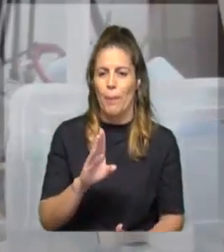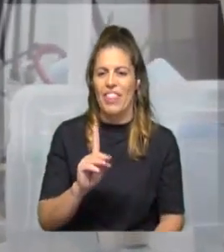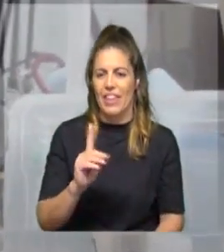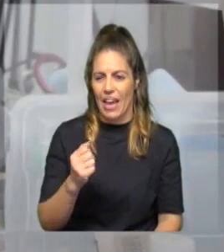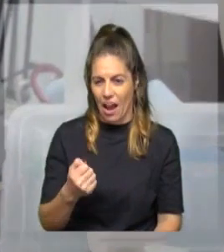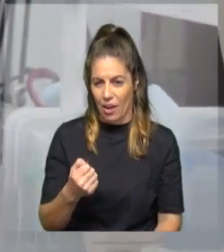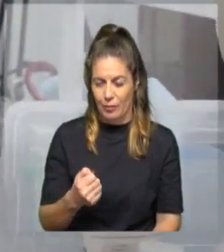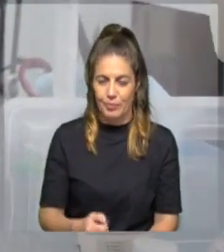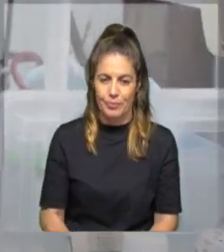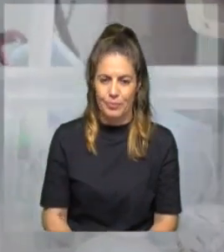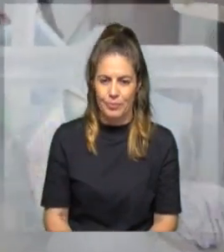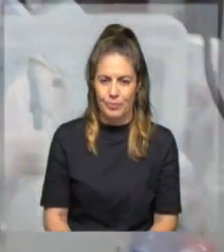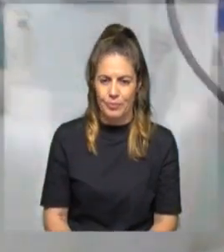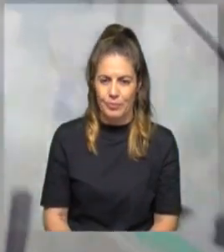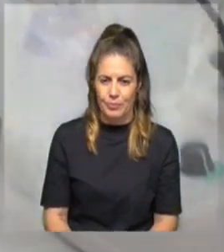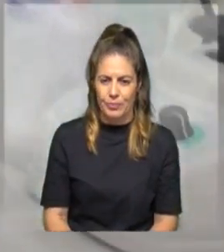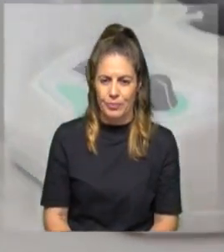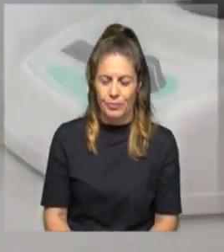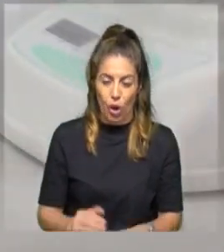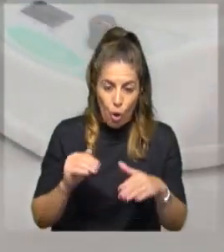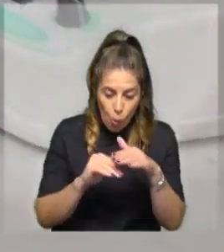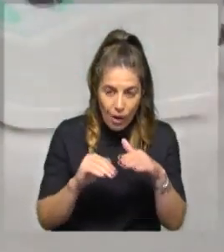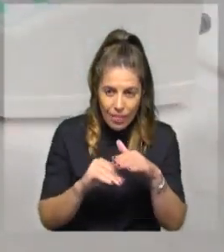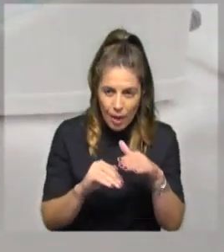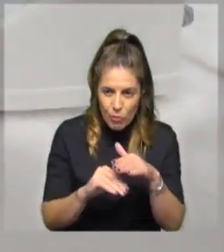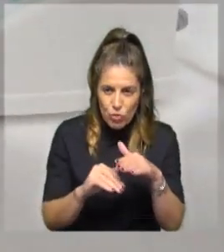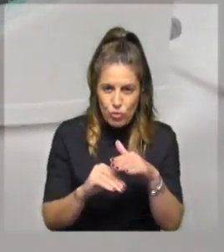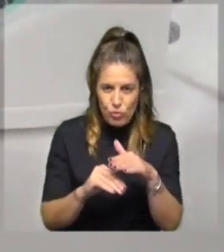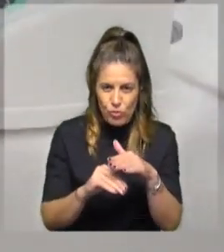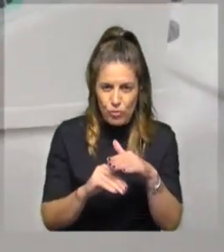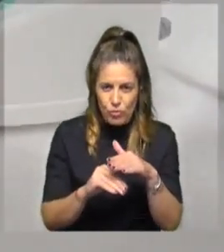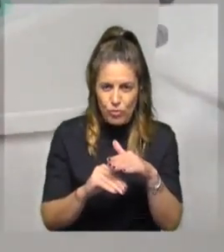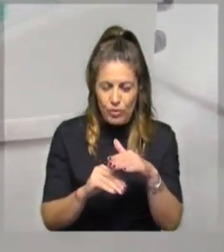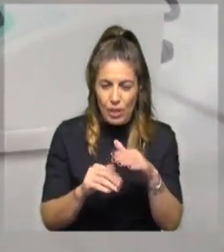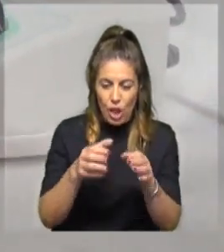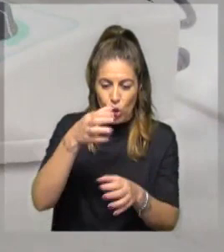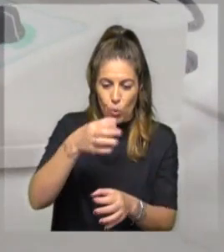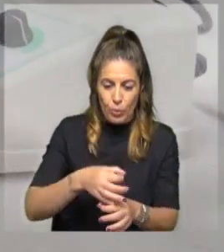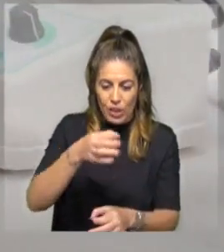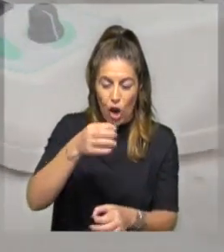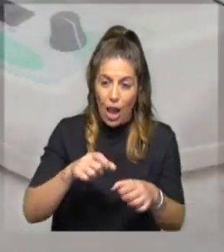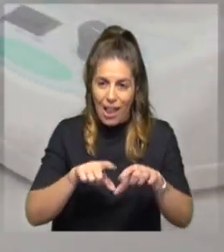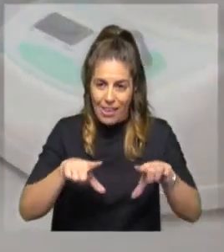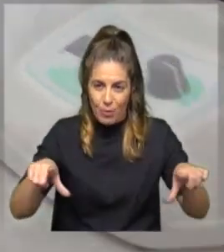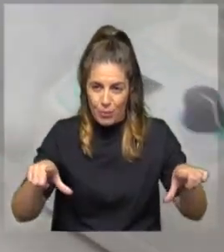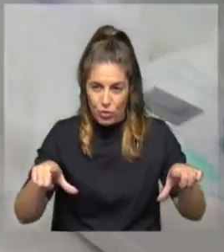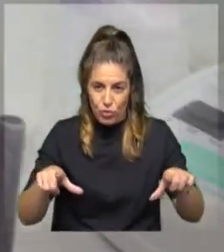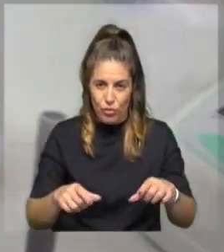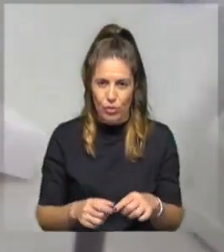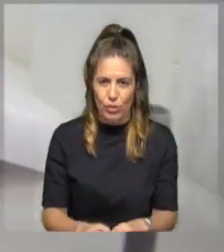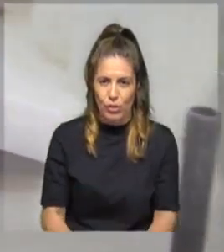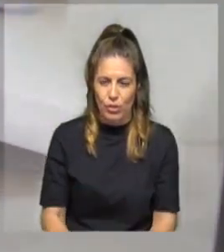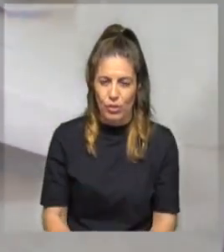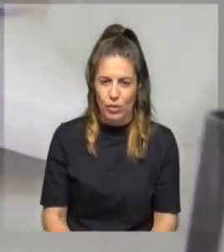glucosado, y después lo guardamos en tubitos estériles y